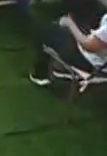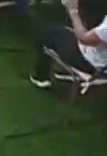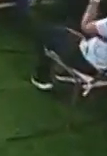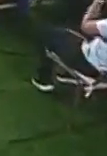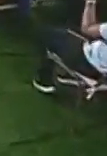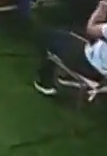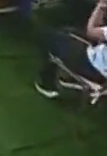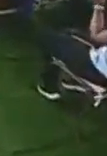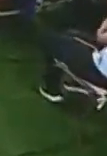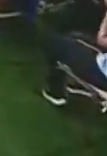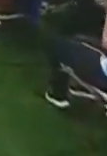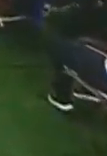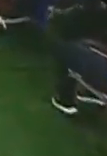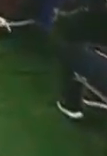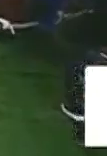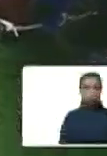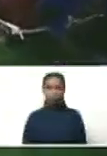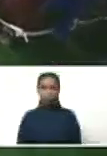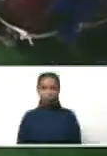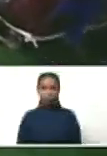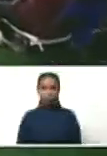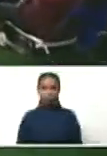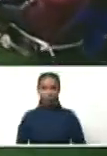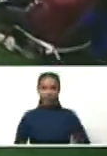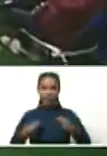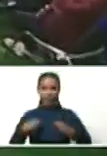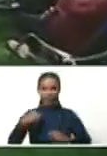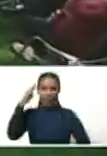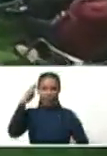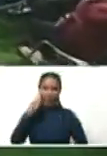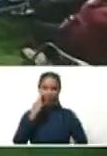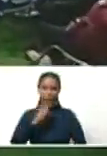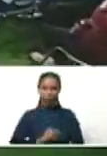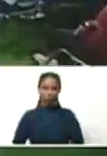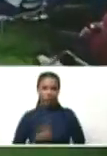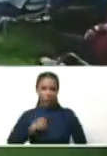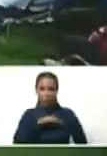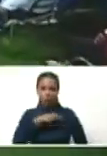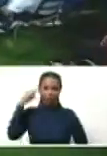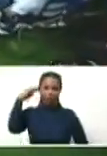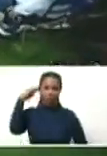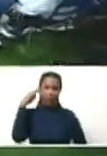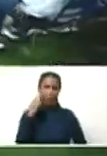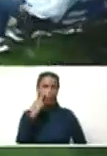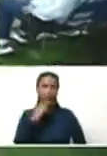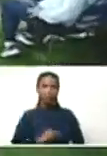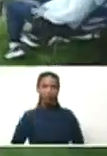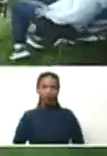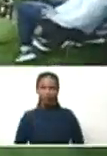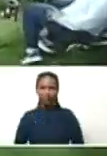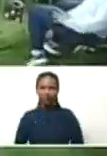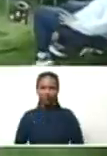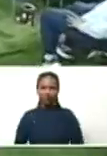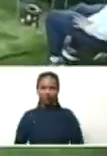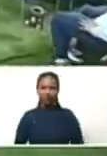¡Que viva nuestro Simón! Nuestro Simón,